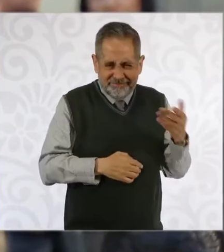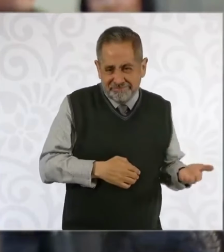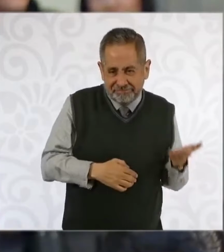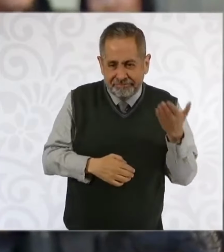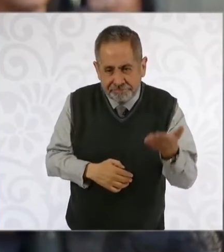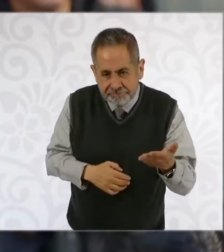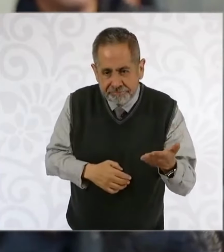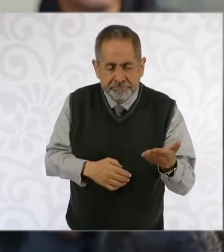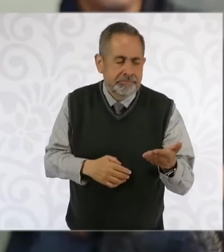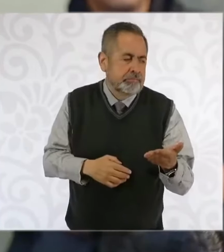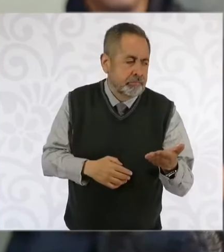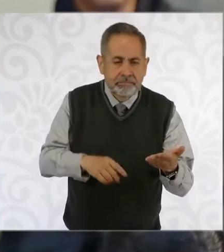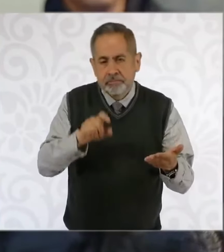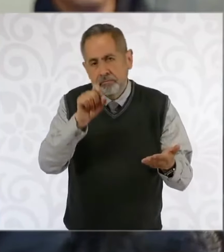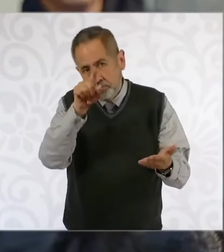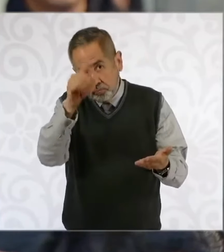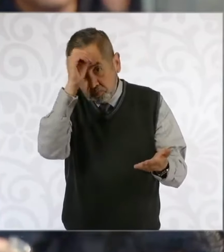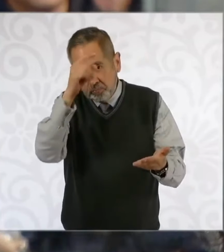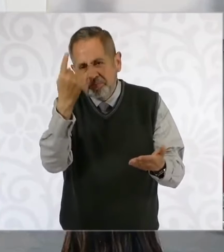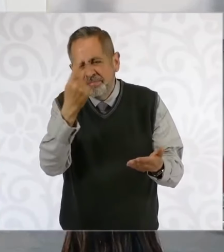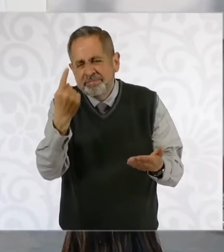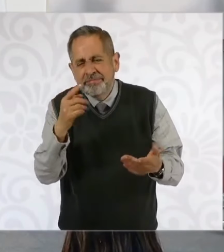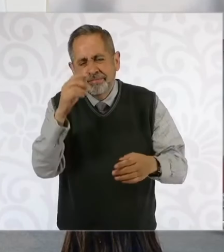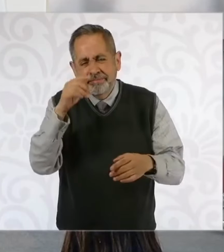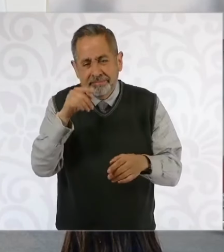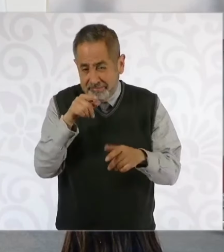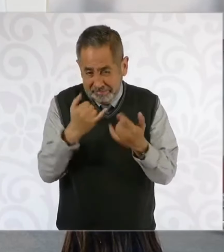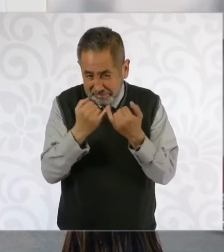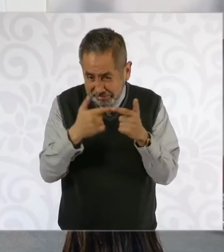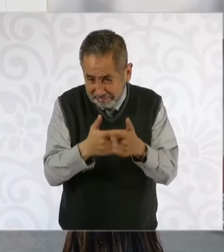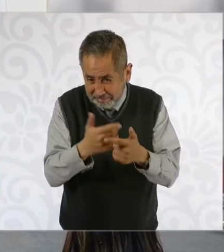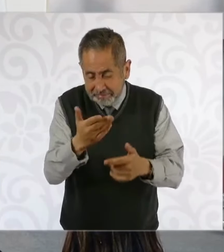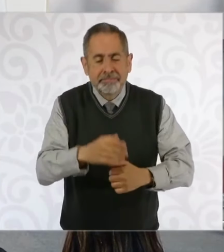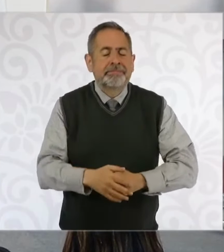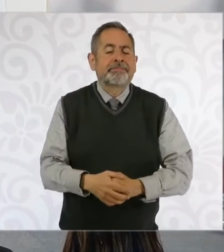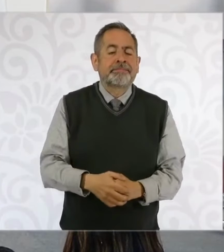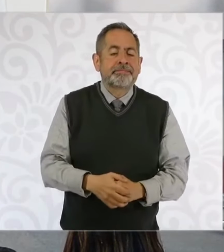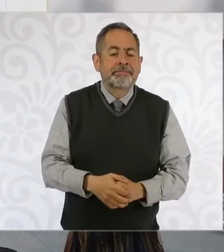ministro Alcántara la misma postura? Mira, así como